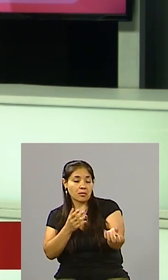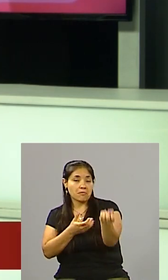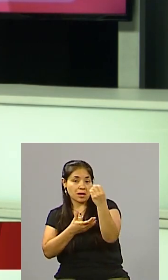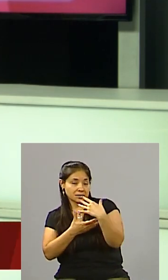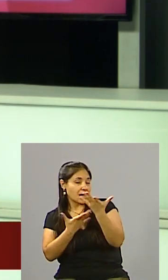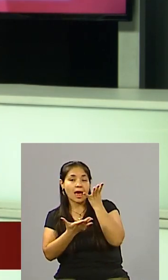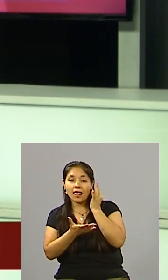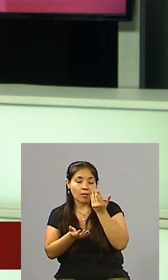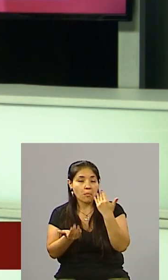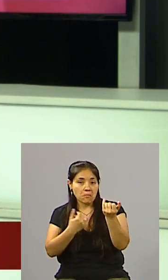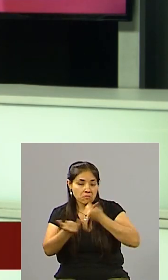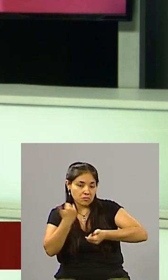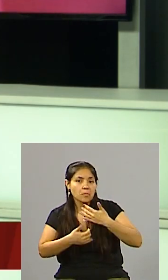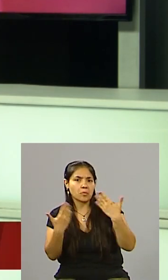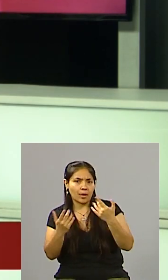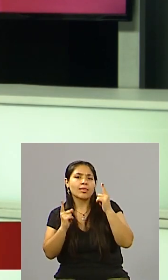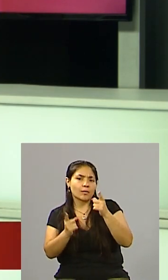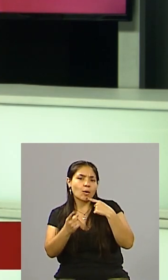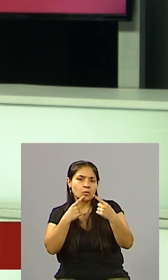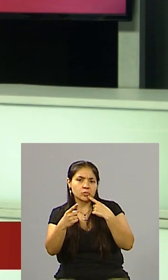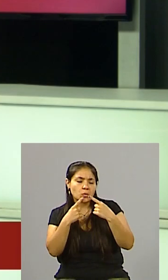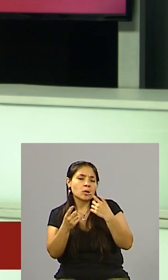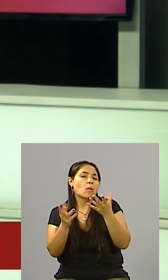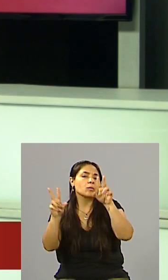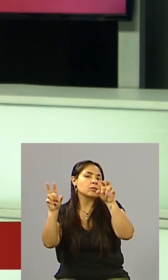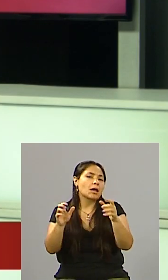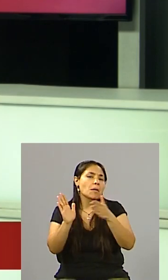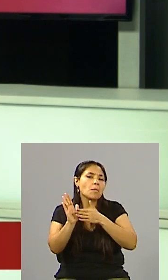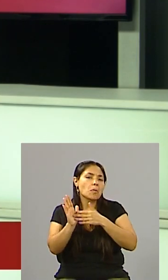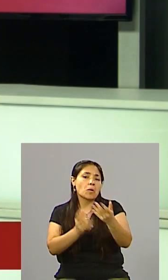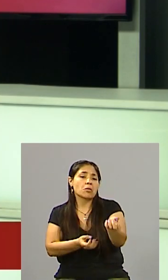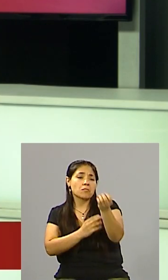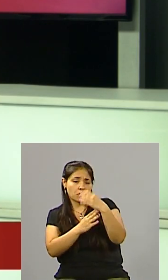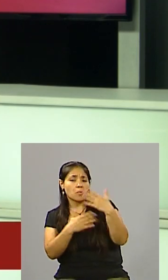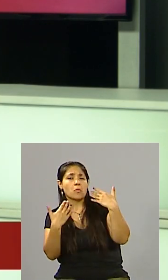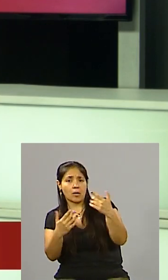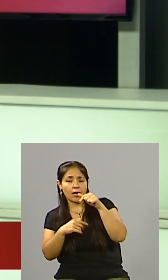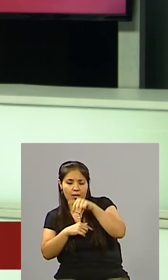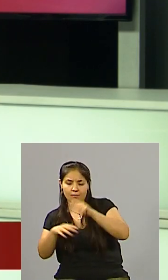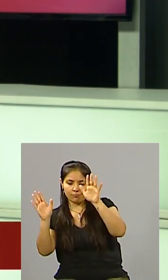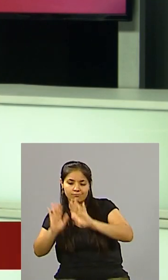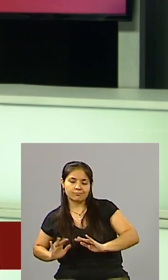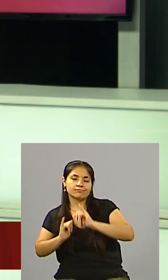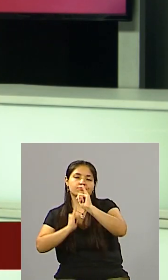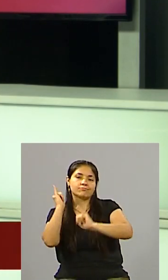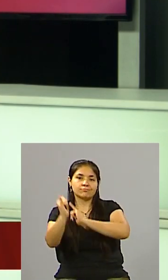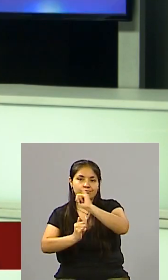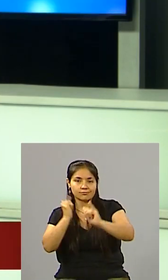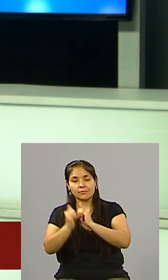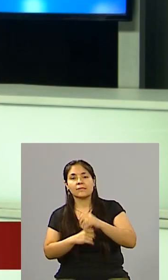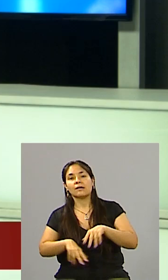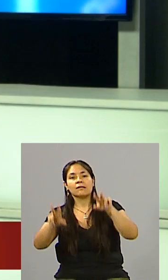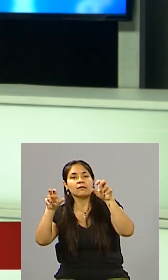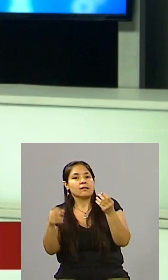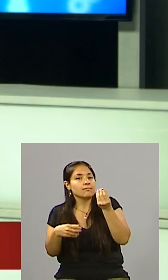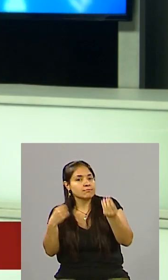por supuesto, y alguna consulta. También proponernos algún tema que quieran que tratemos aquí en Chat Político. Dijimos que íbamos a seguir